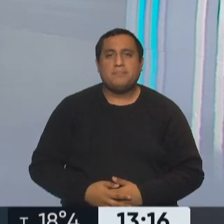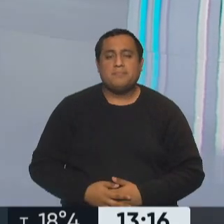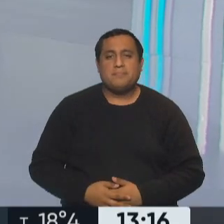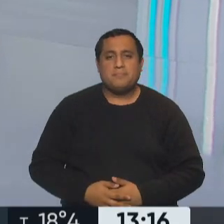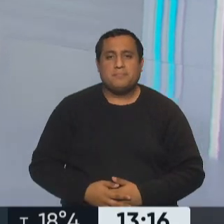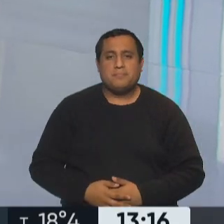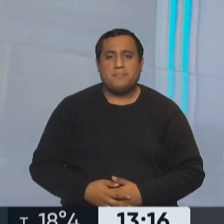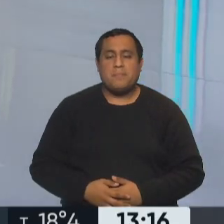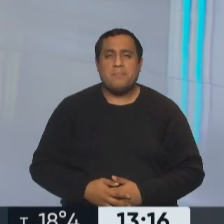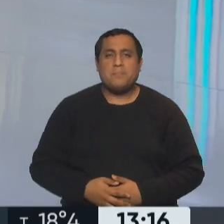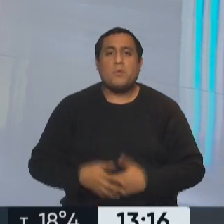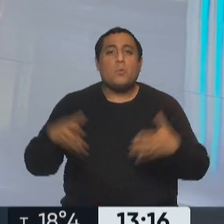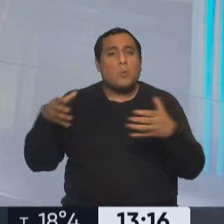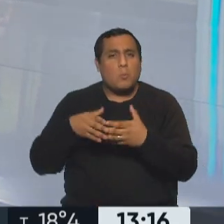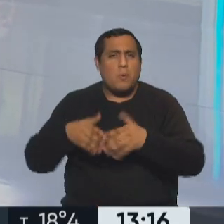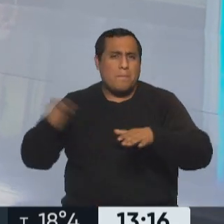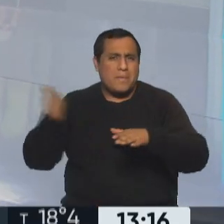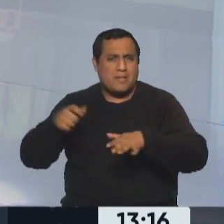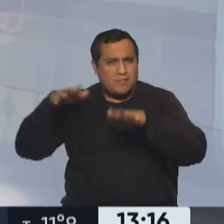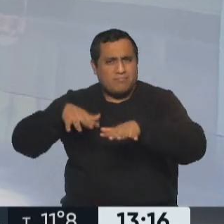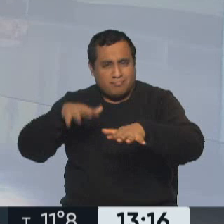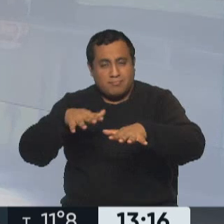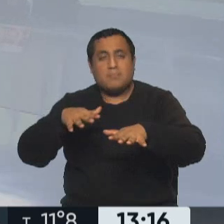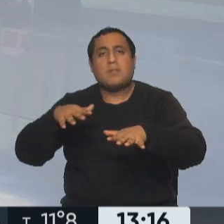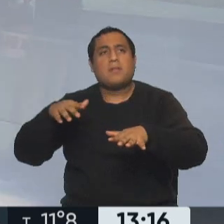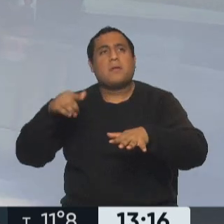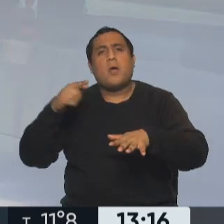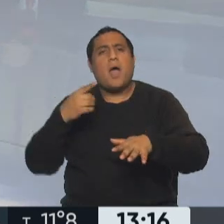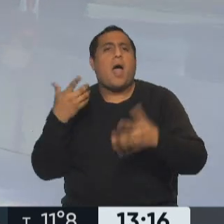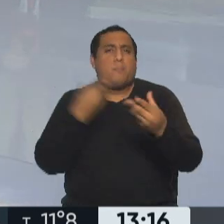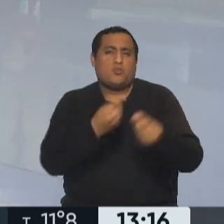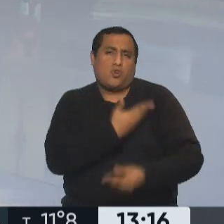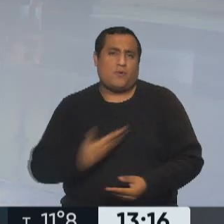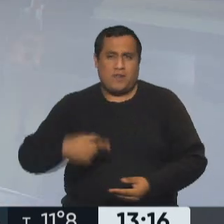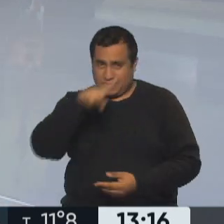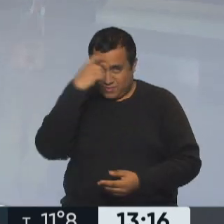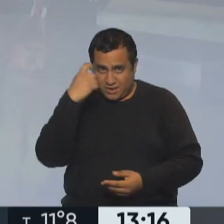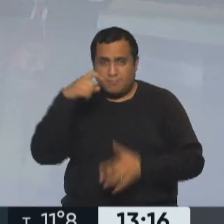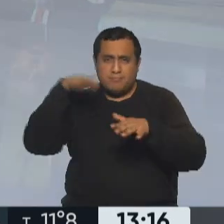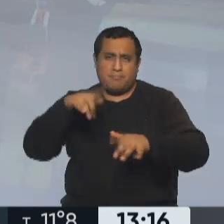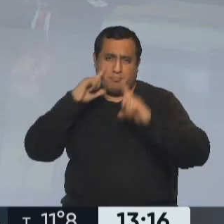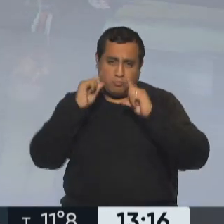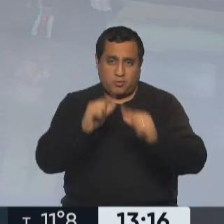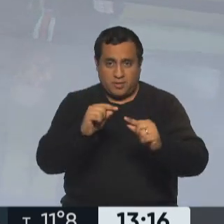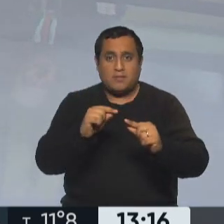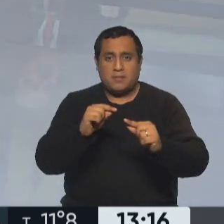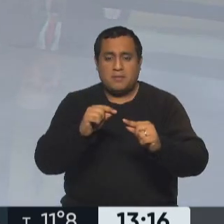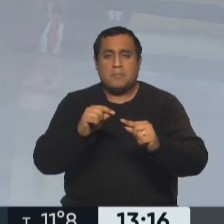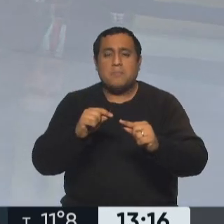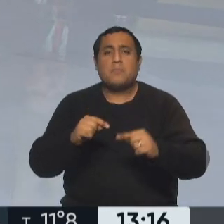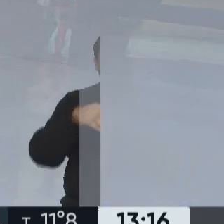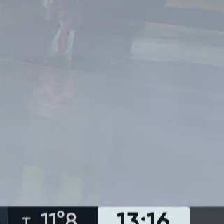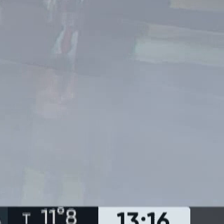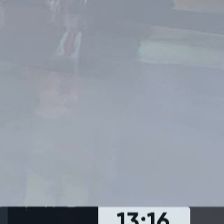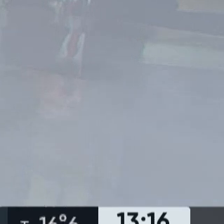Unidad Piquetera se unió a organizaciones sociales que apoyan al gobierno nacional para manifestarse. Hicieron el recorrido, unieron el recorrido entre el